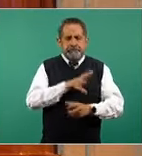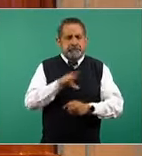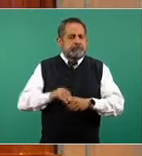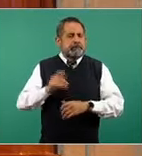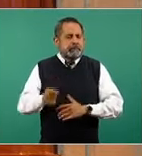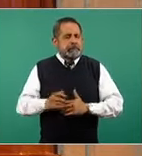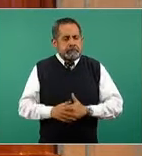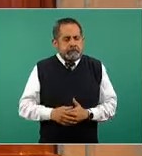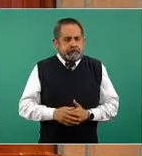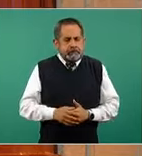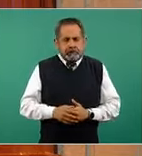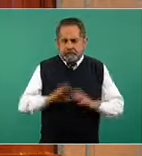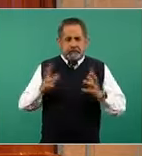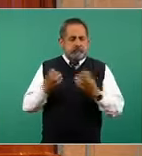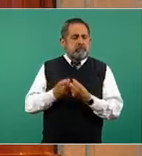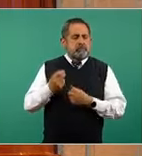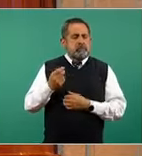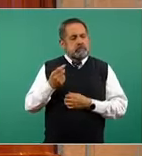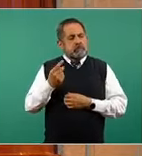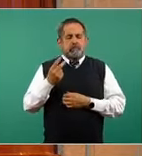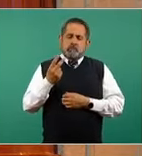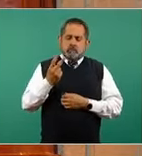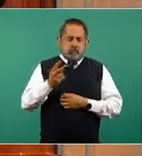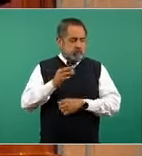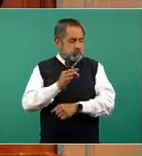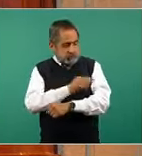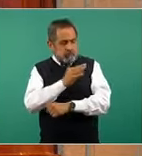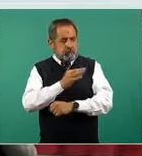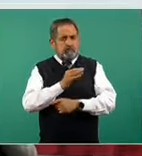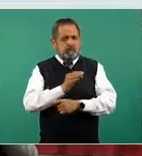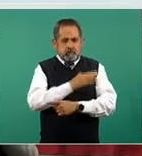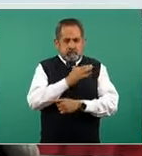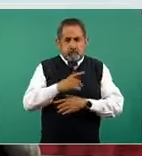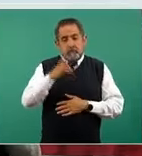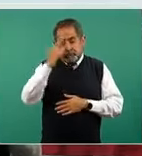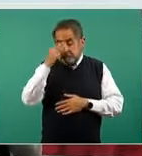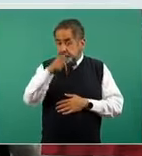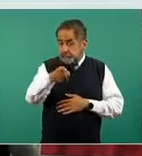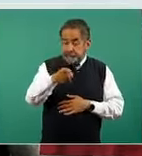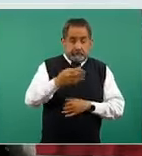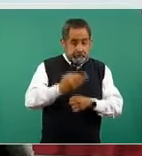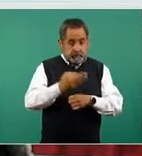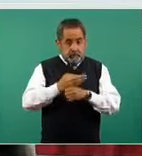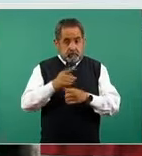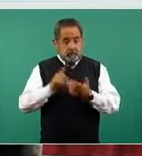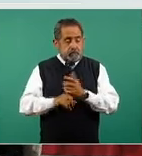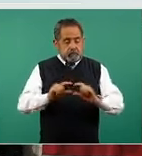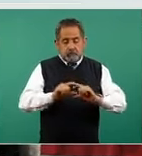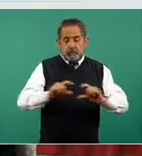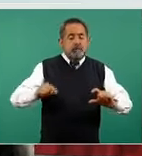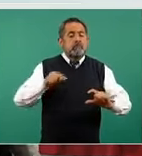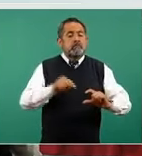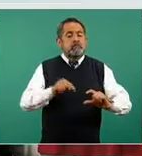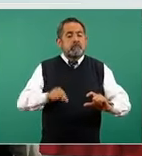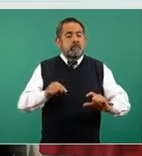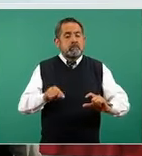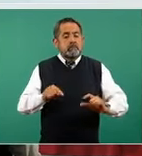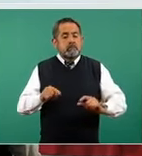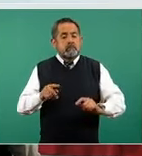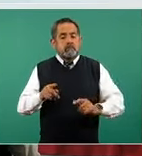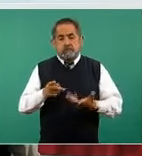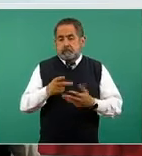tener las dos dosis aplicadas. Recordemos que en este grupo se están utilizando vacunas que tienen